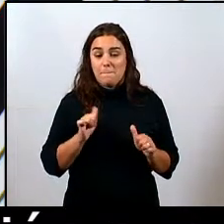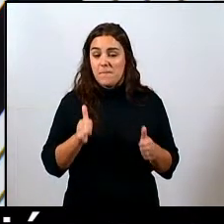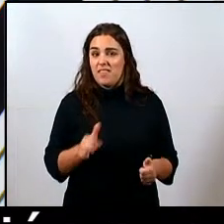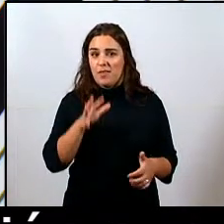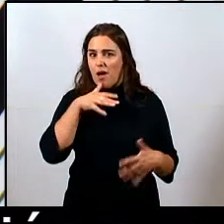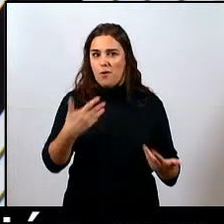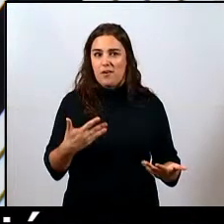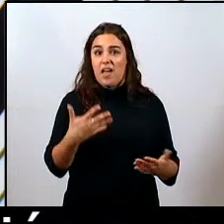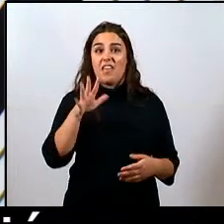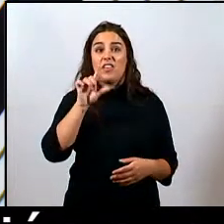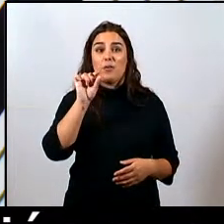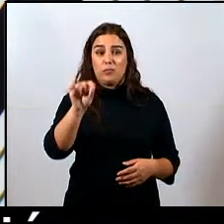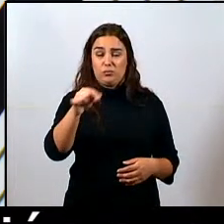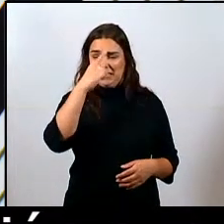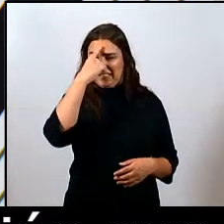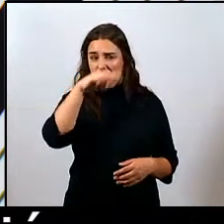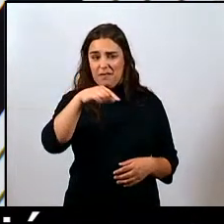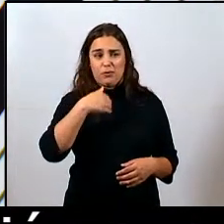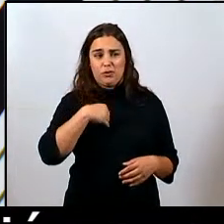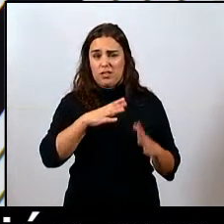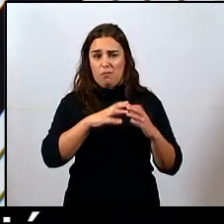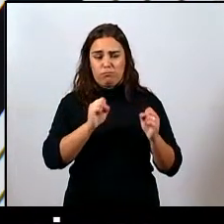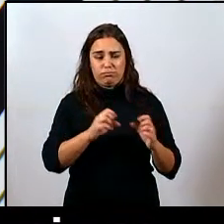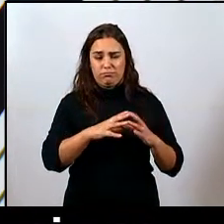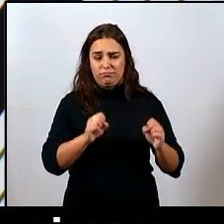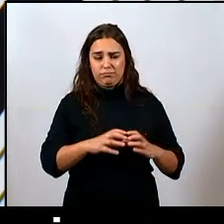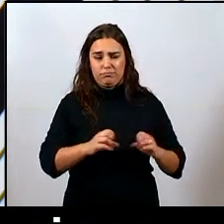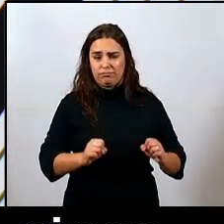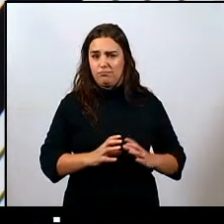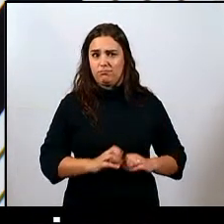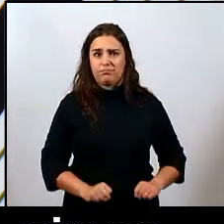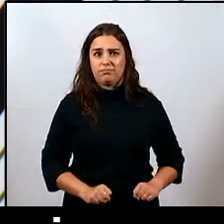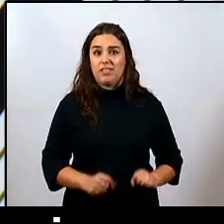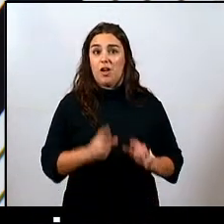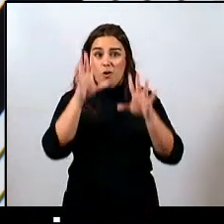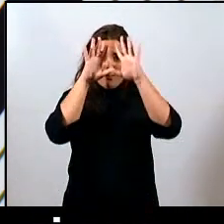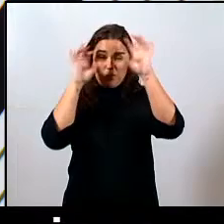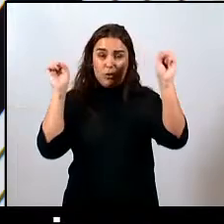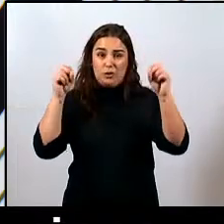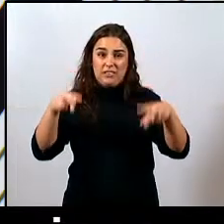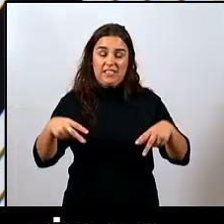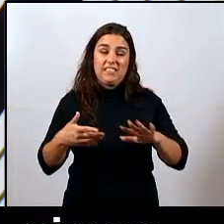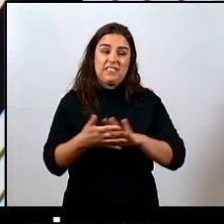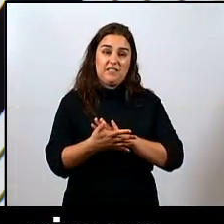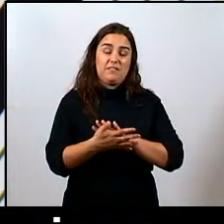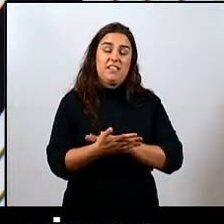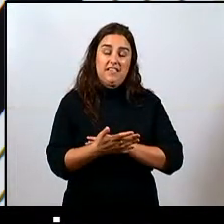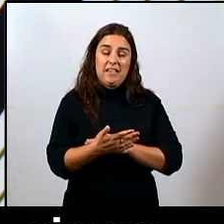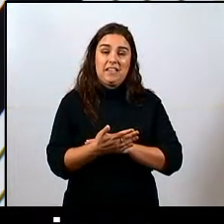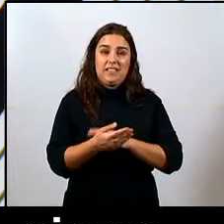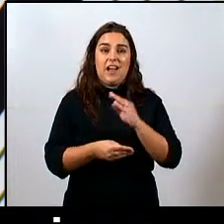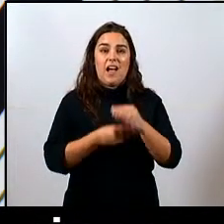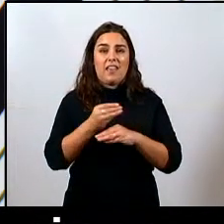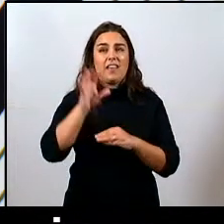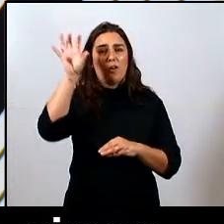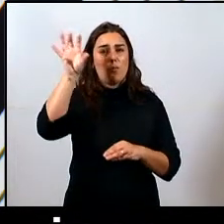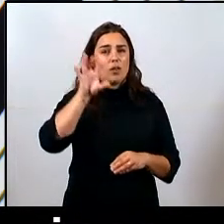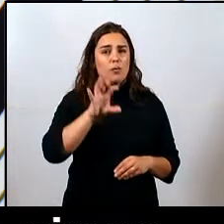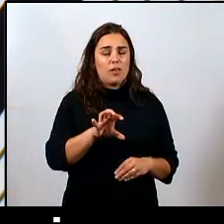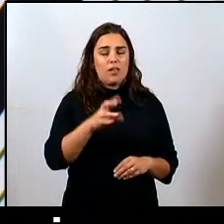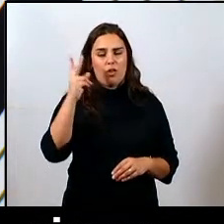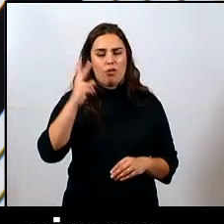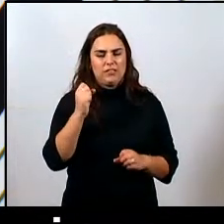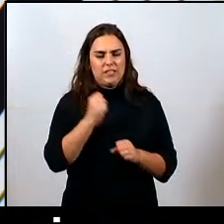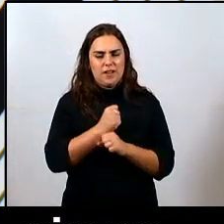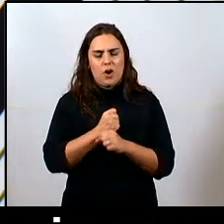en 5 minutos habíamos puesto sobre la mesa otras 3 o 4 medidas que no estaban en el protocolo. Es muchísimo lo que se hace entre comunidades autónomas y es